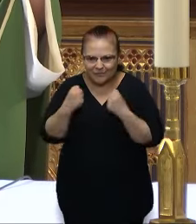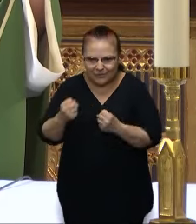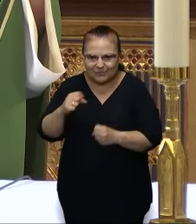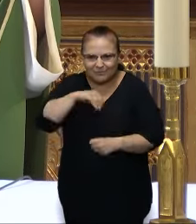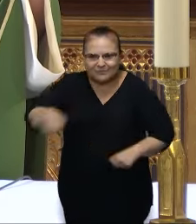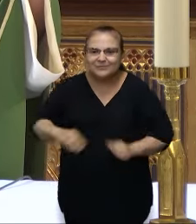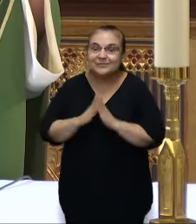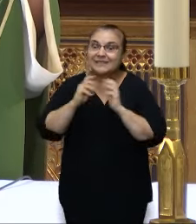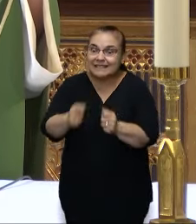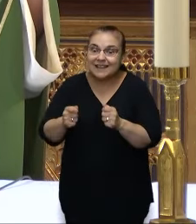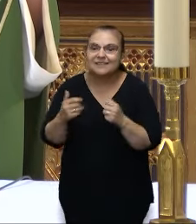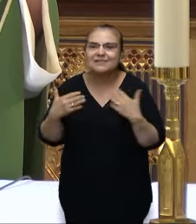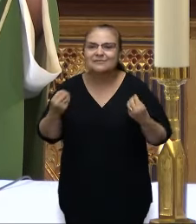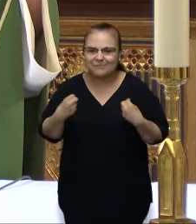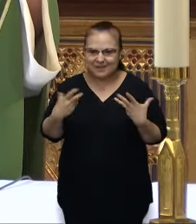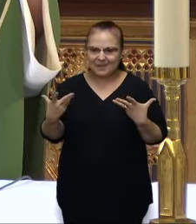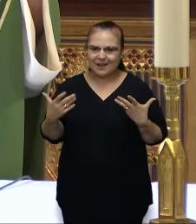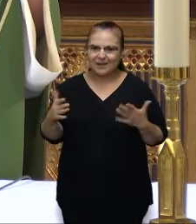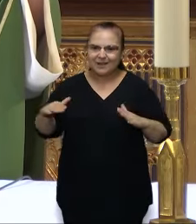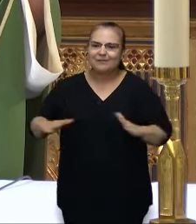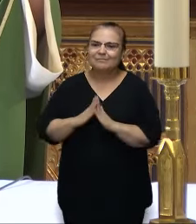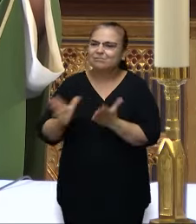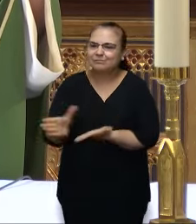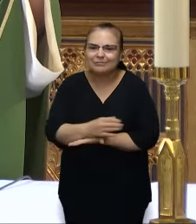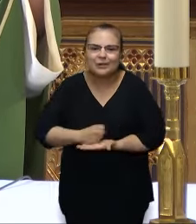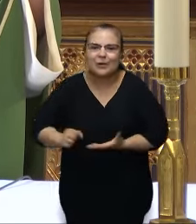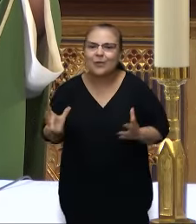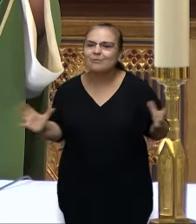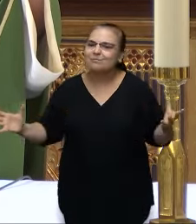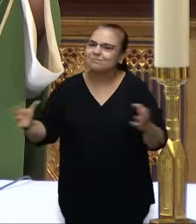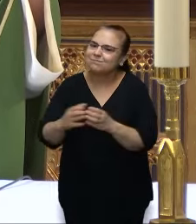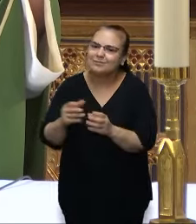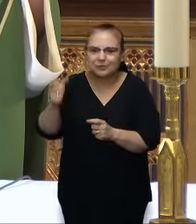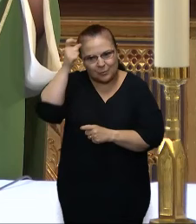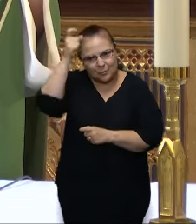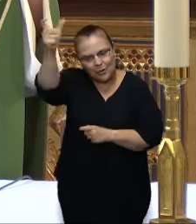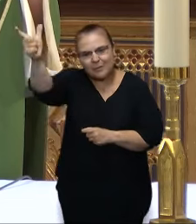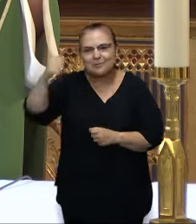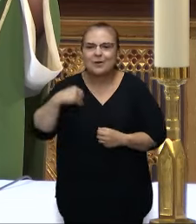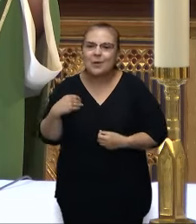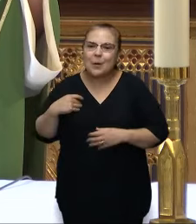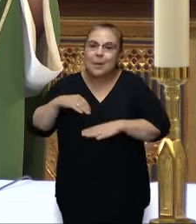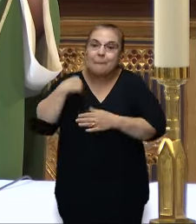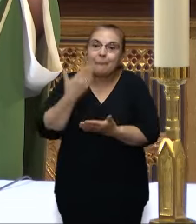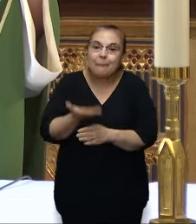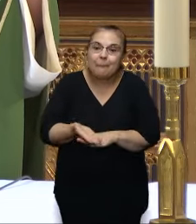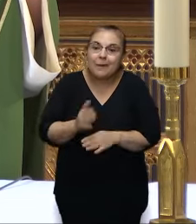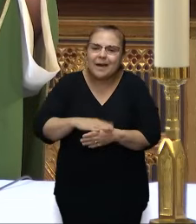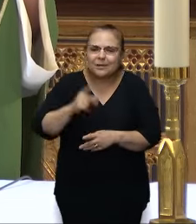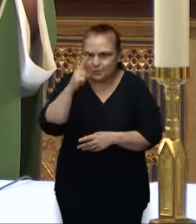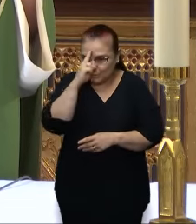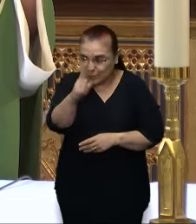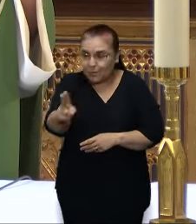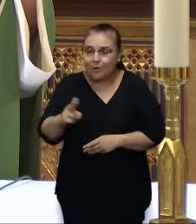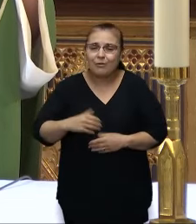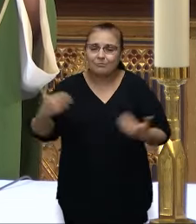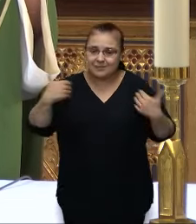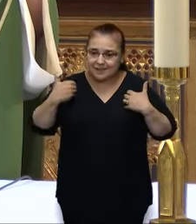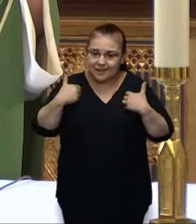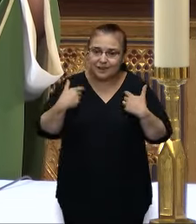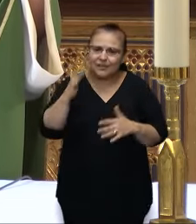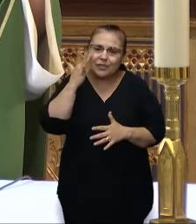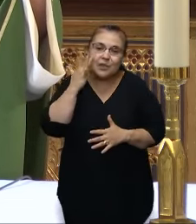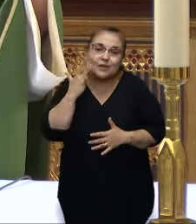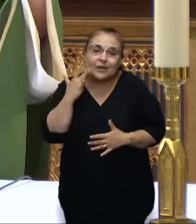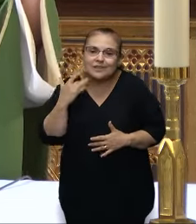Santo das vida y santificas todo y congregas a tu pueblo sin cesar para que ofrezca en tu honor un sacrificio sin